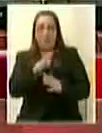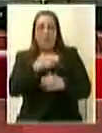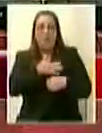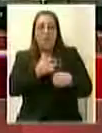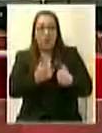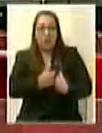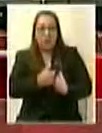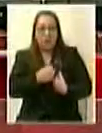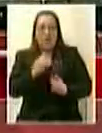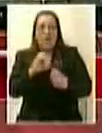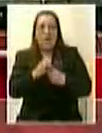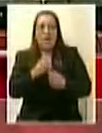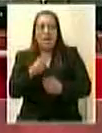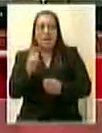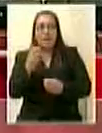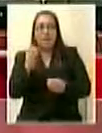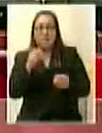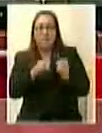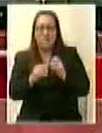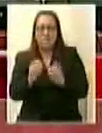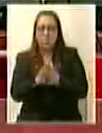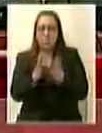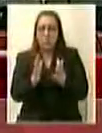cardiovasculares. Las grasas saturadas